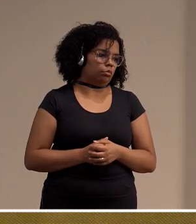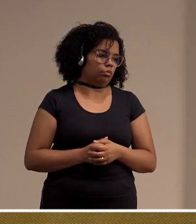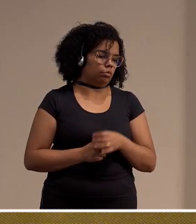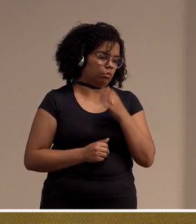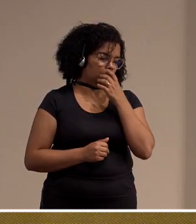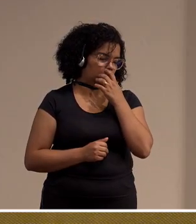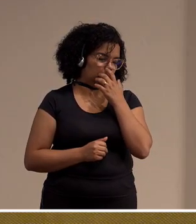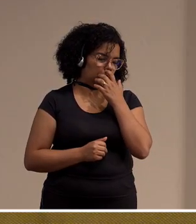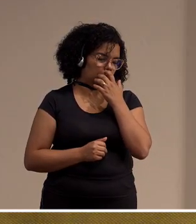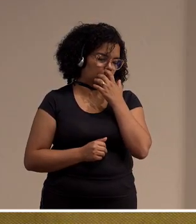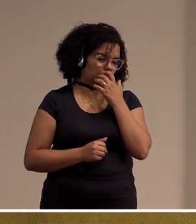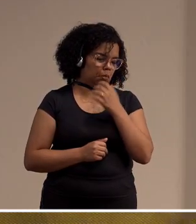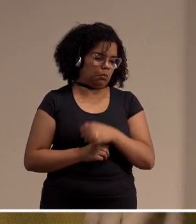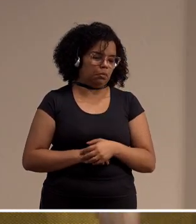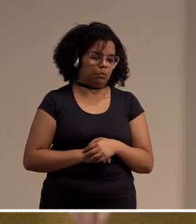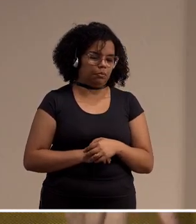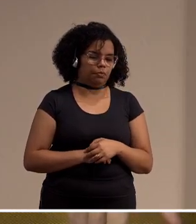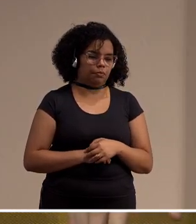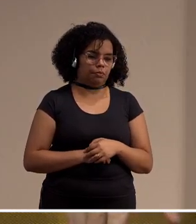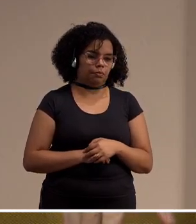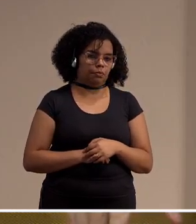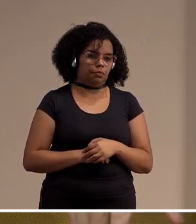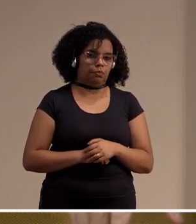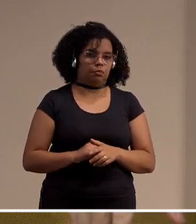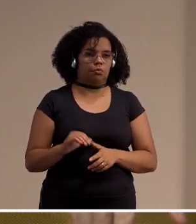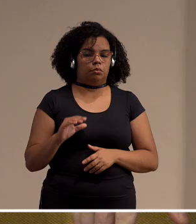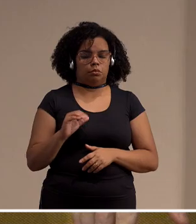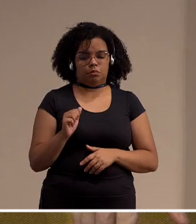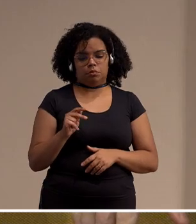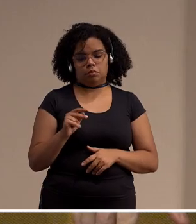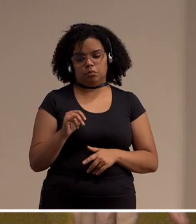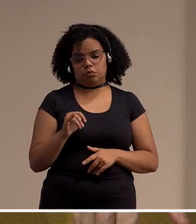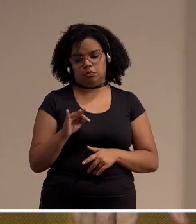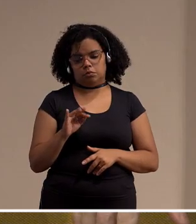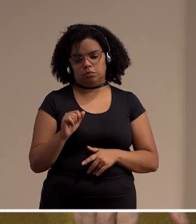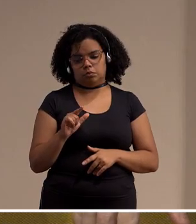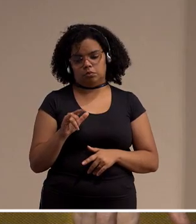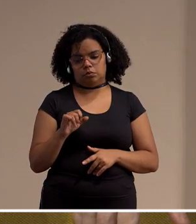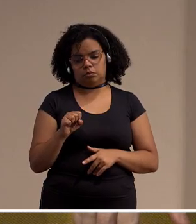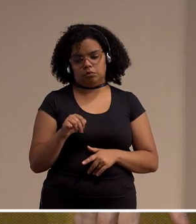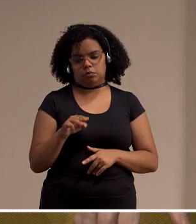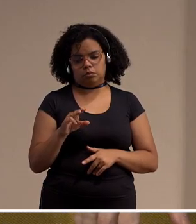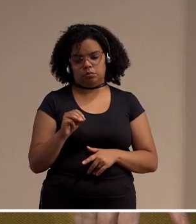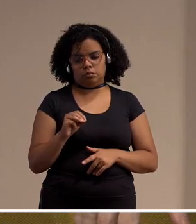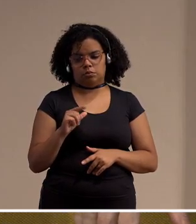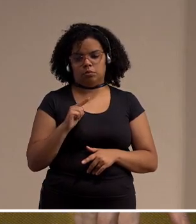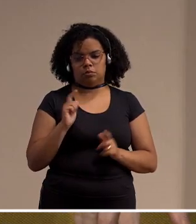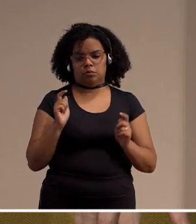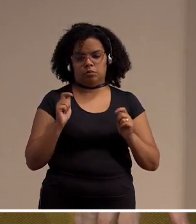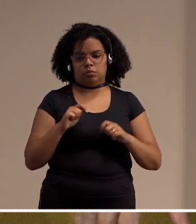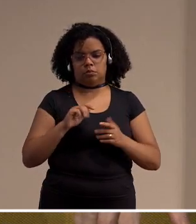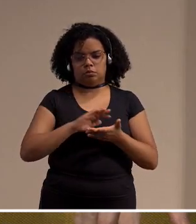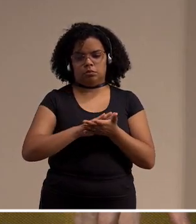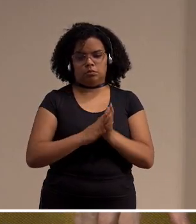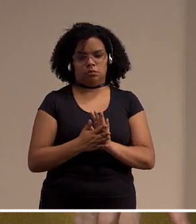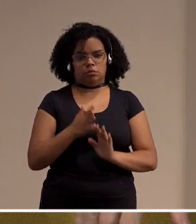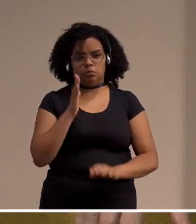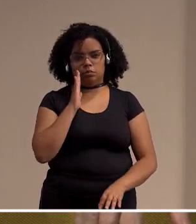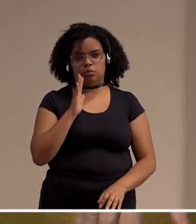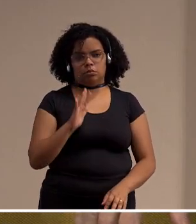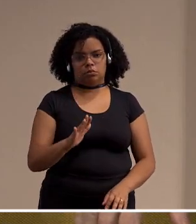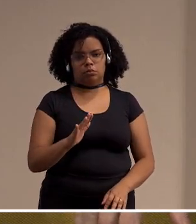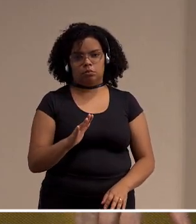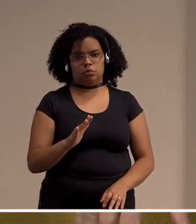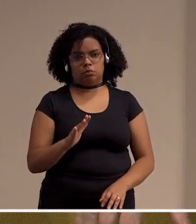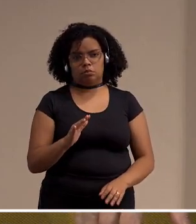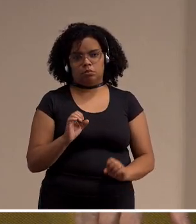que o capitalismo tiene esta capacidad de destrozar a imaginación. Como no puede haber otra cosa que no sea